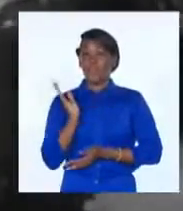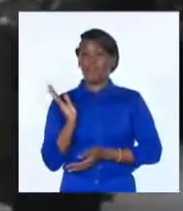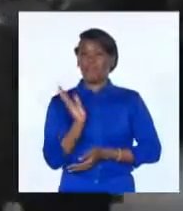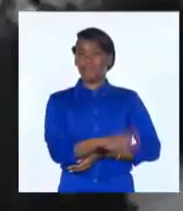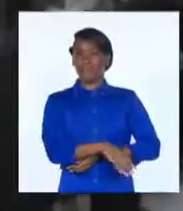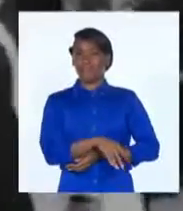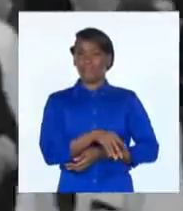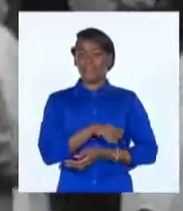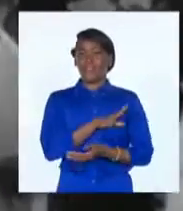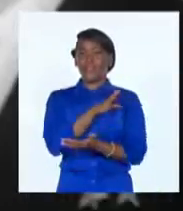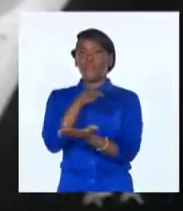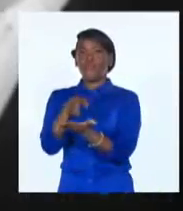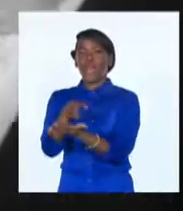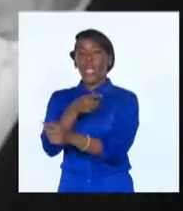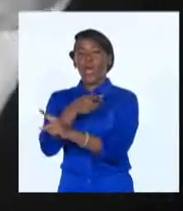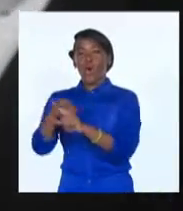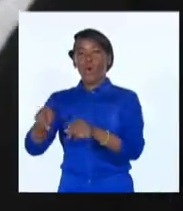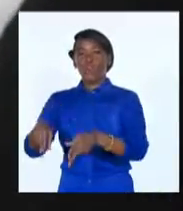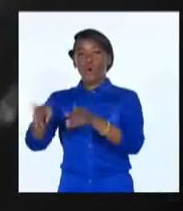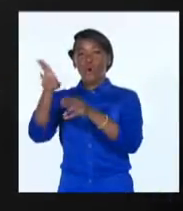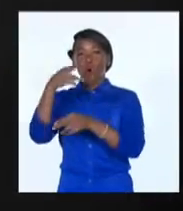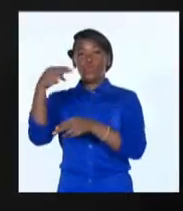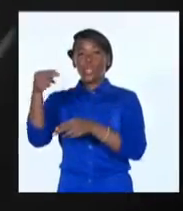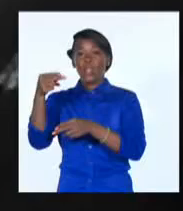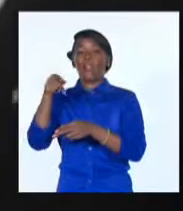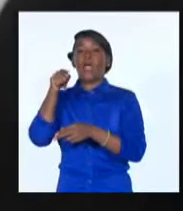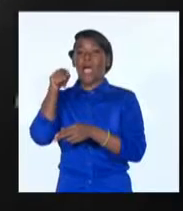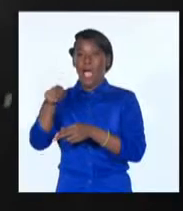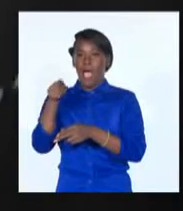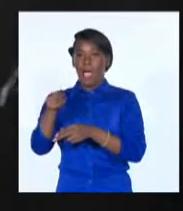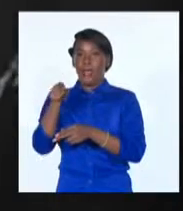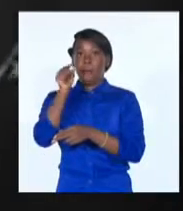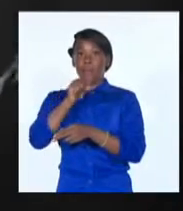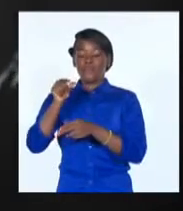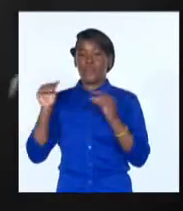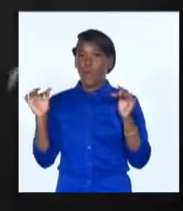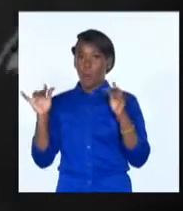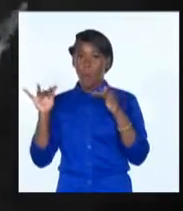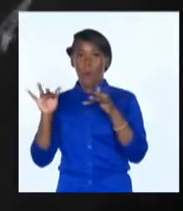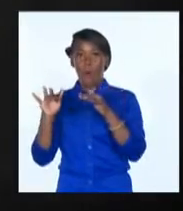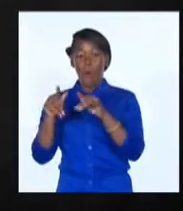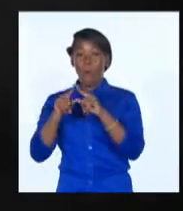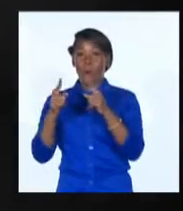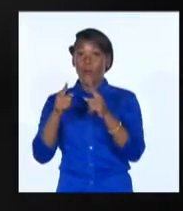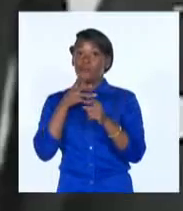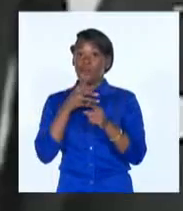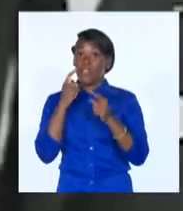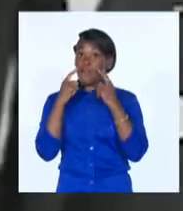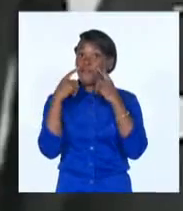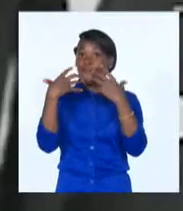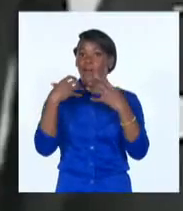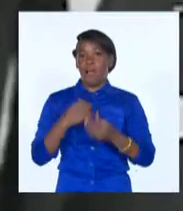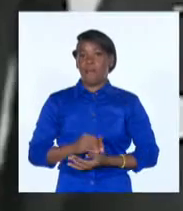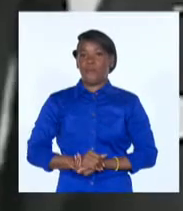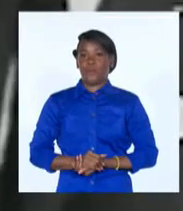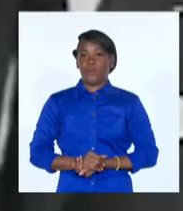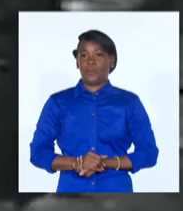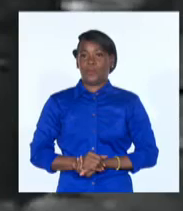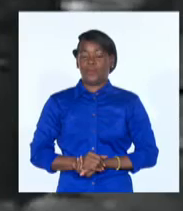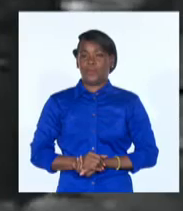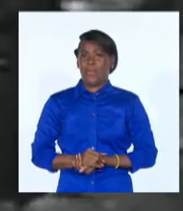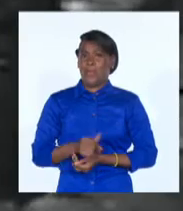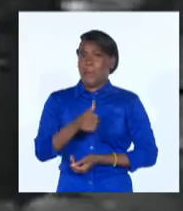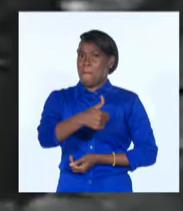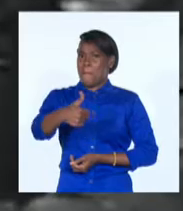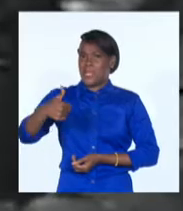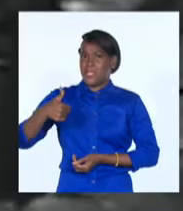Hotel Teresa, donde fueron a conocerlo grandes líderes mundiales. Nikita Khrushchev de la Unión Soviética, Nasser de Egipto,